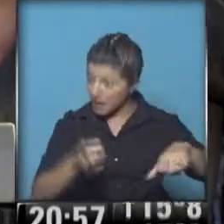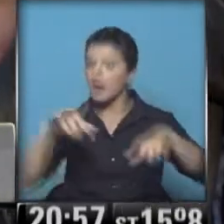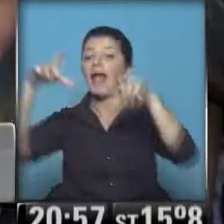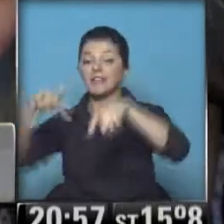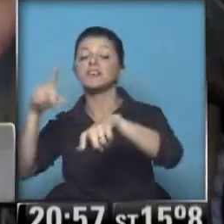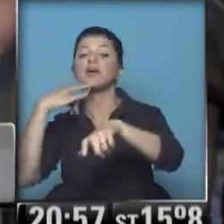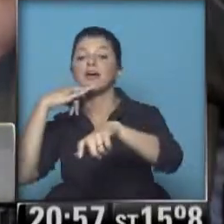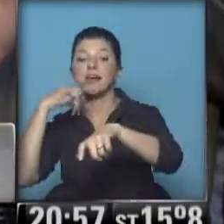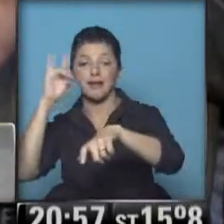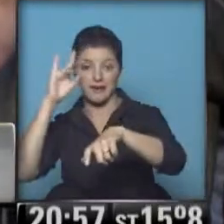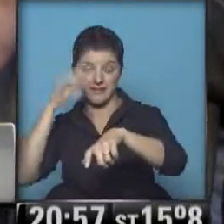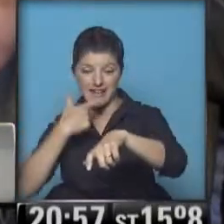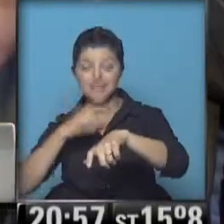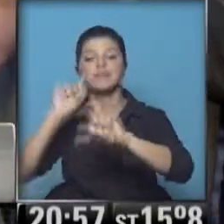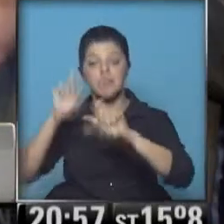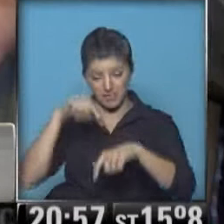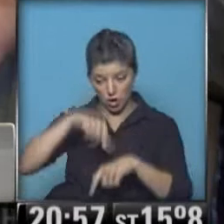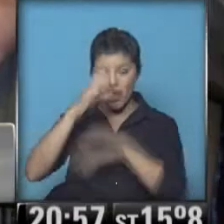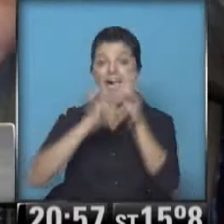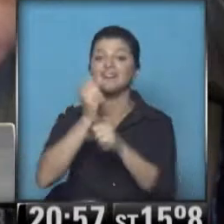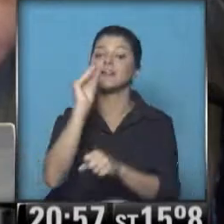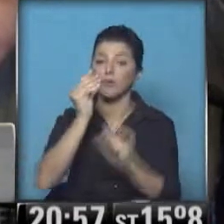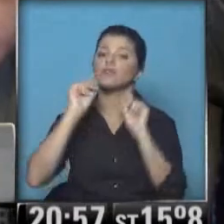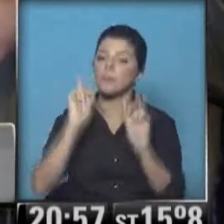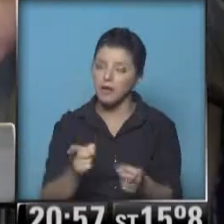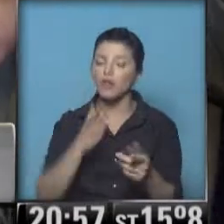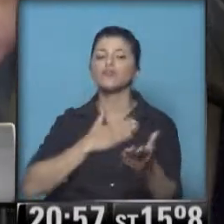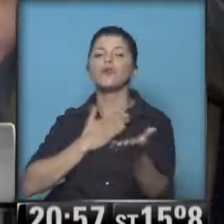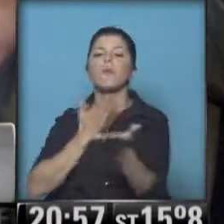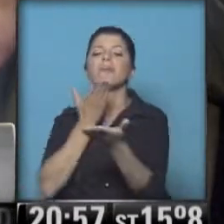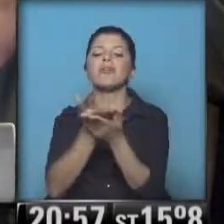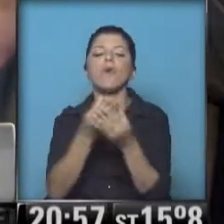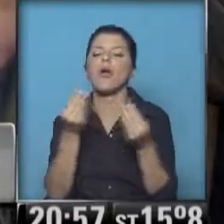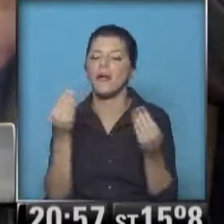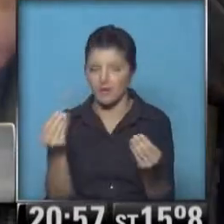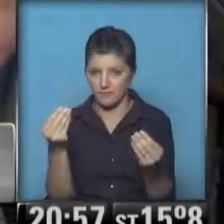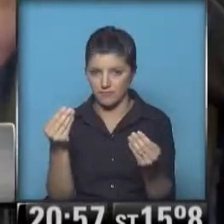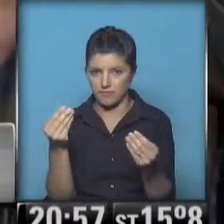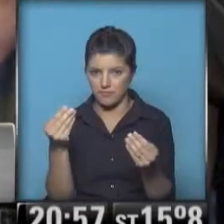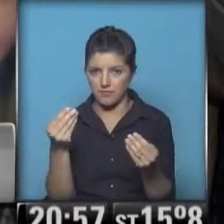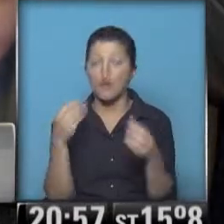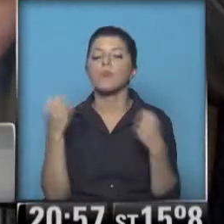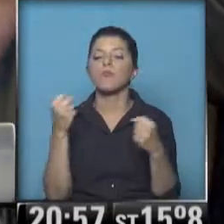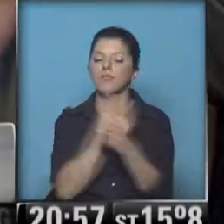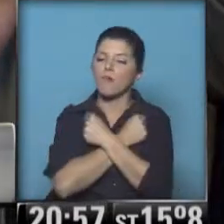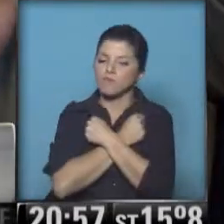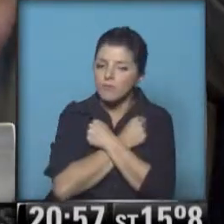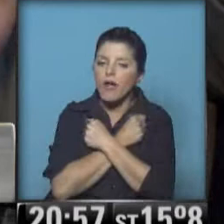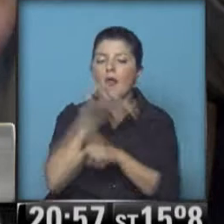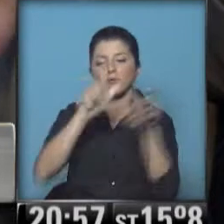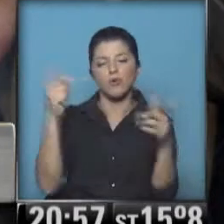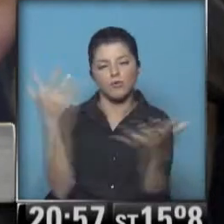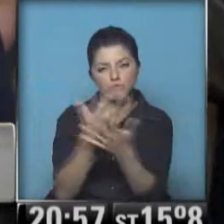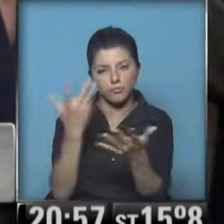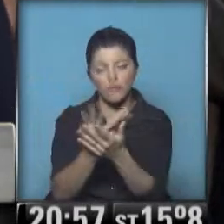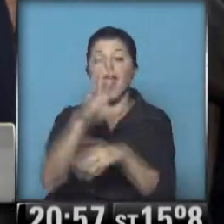Avellaneda. Estos tres lugares, de aquí hasta el sábado incluido. Y lo que le pedimos sobre todo es que este abrazo a los que la están pasando mal lo